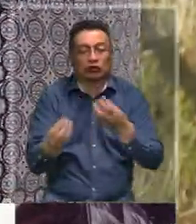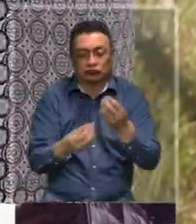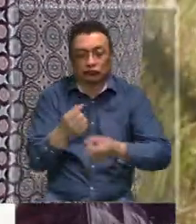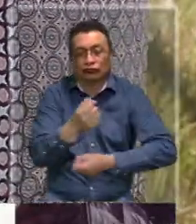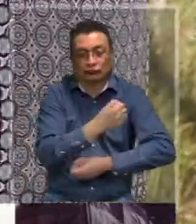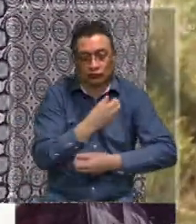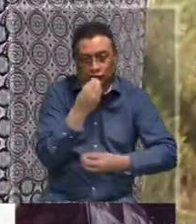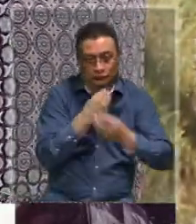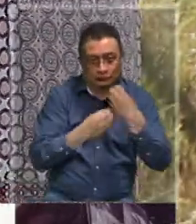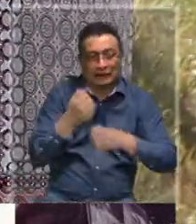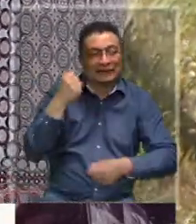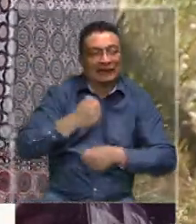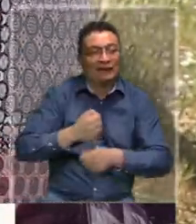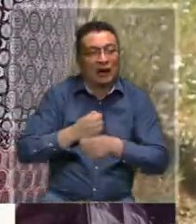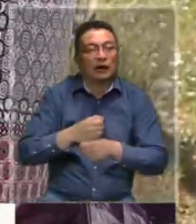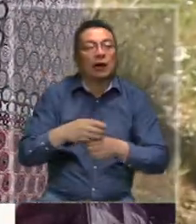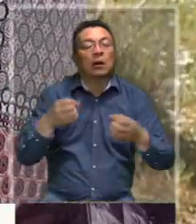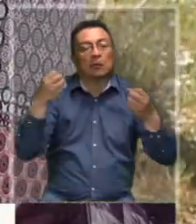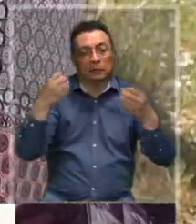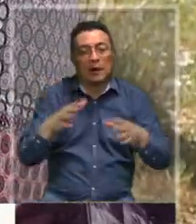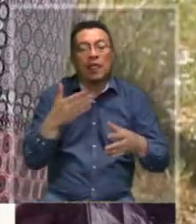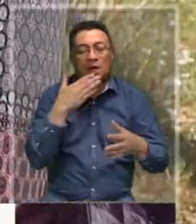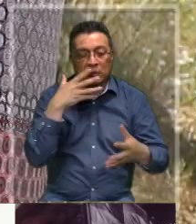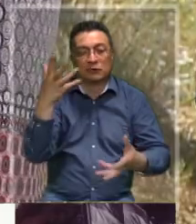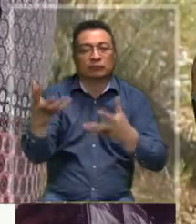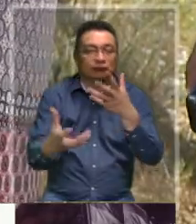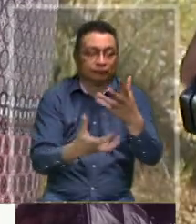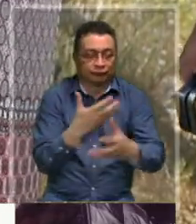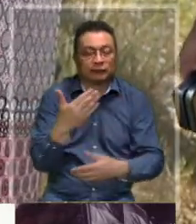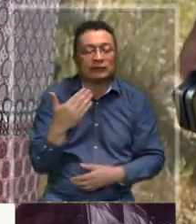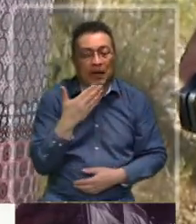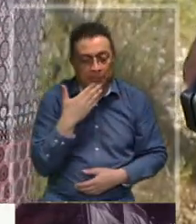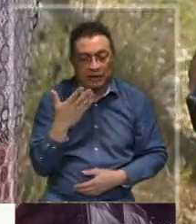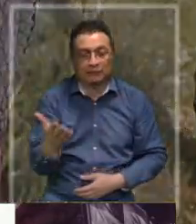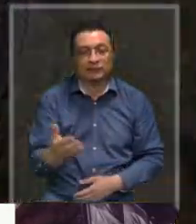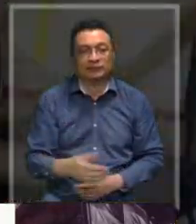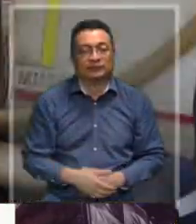ella trabajaba, que también perdió por efecto del incendio.